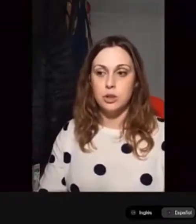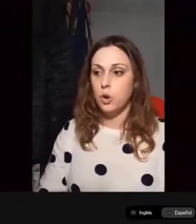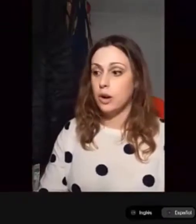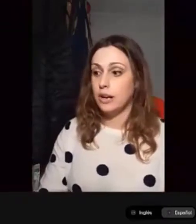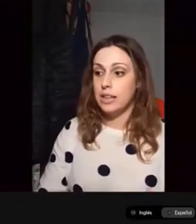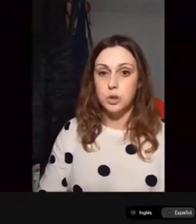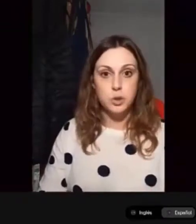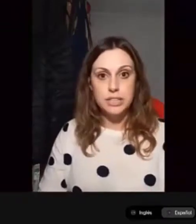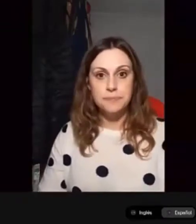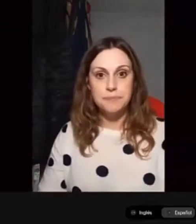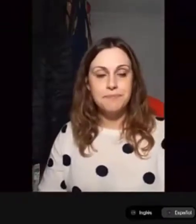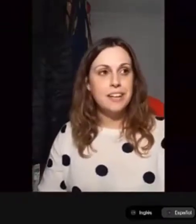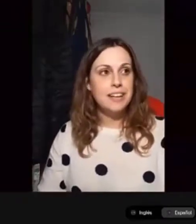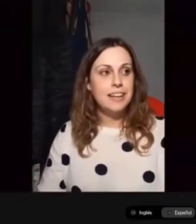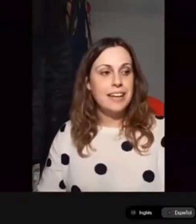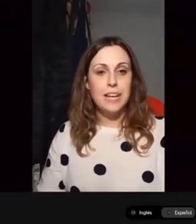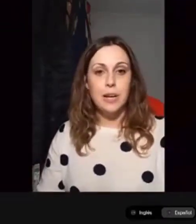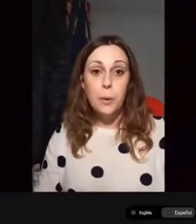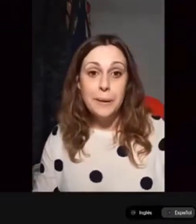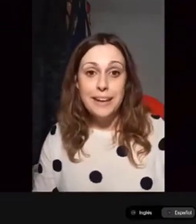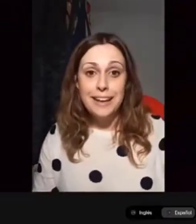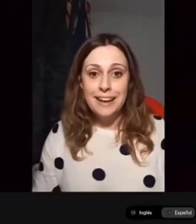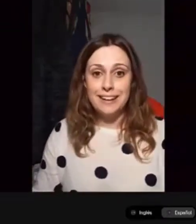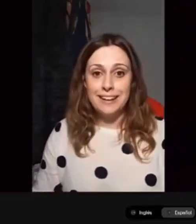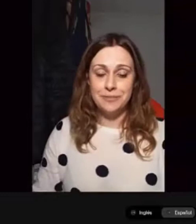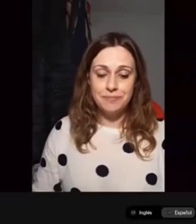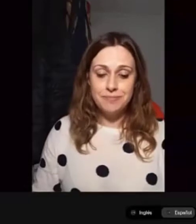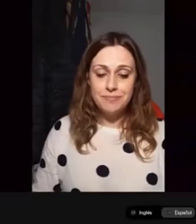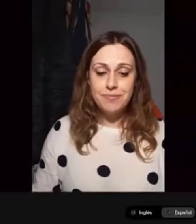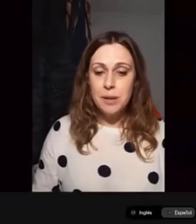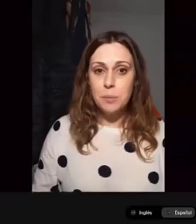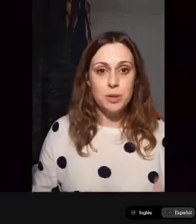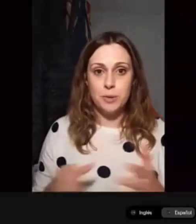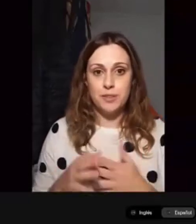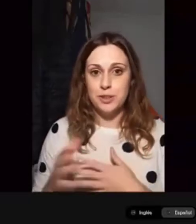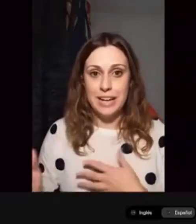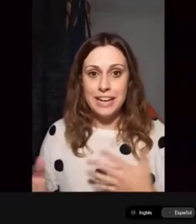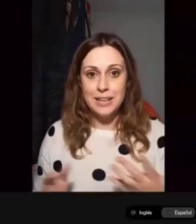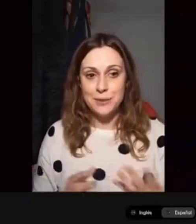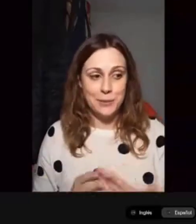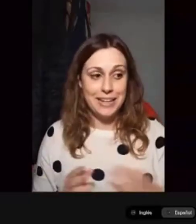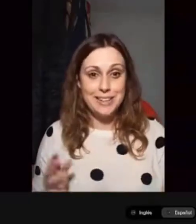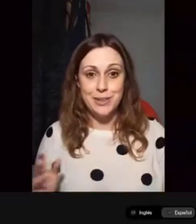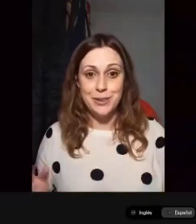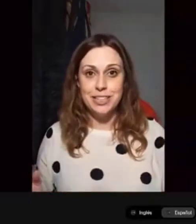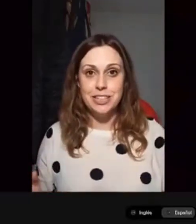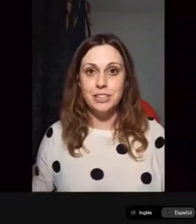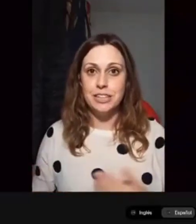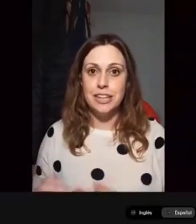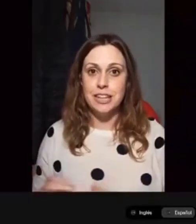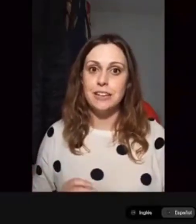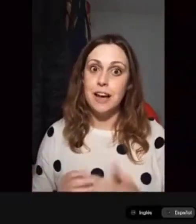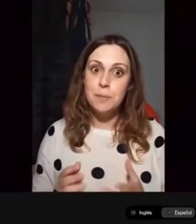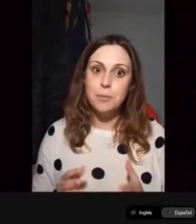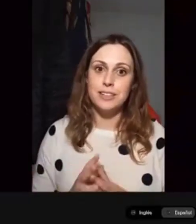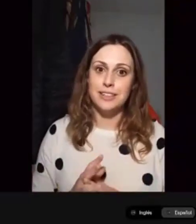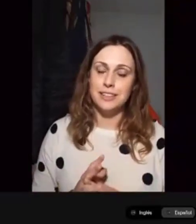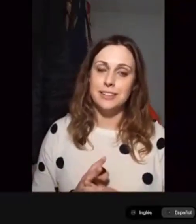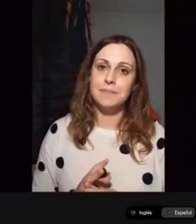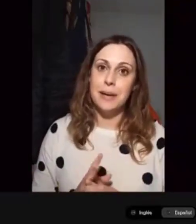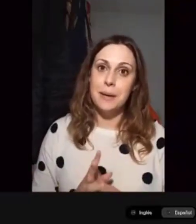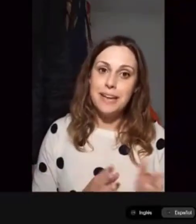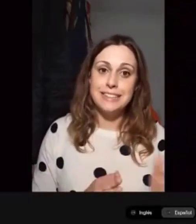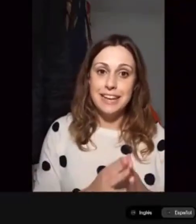empezar el cieto organizando cosas. Y luego venían pues profesionales, estudiantes de otros sitios, decir, ah,